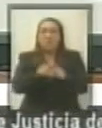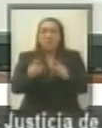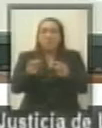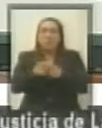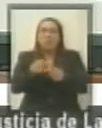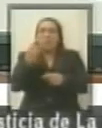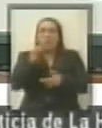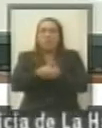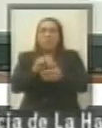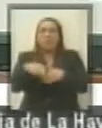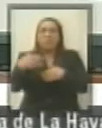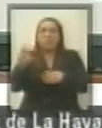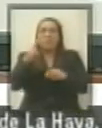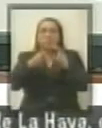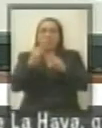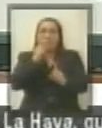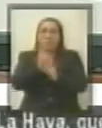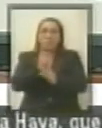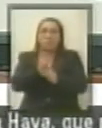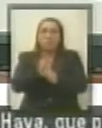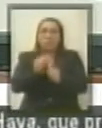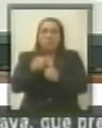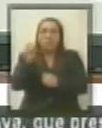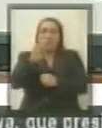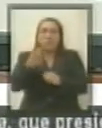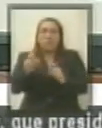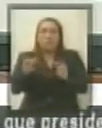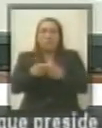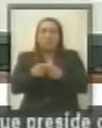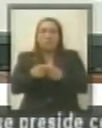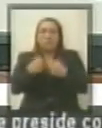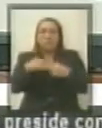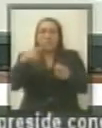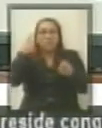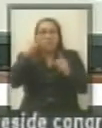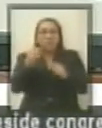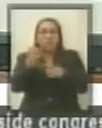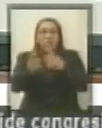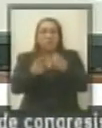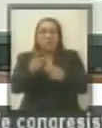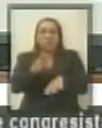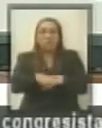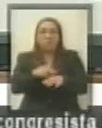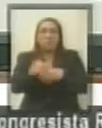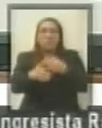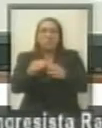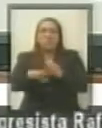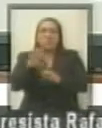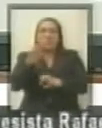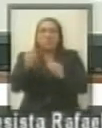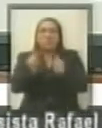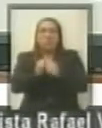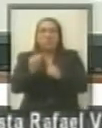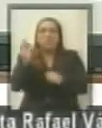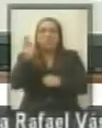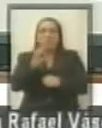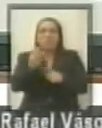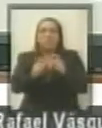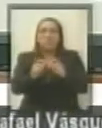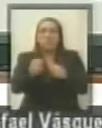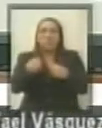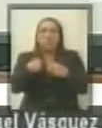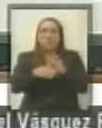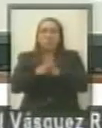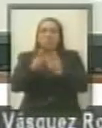luego de la evaluación personal y de la asignación de puntajes de la comisión, se acordó declarar desierto el proceso de selección por cuanto ningún postulante